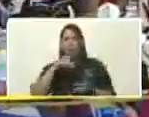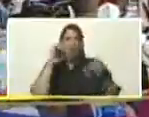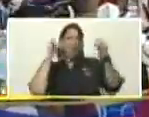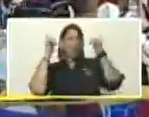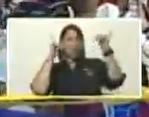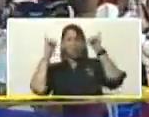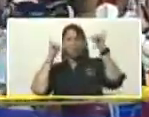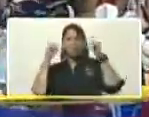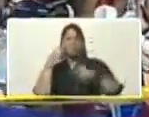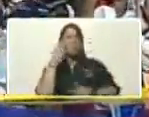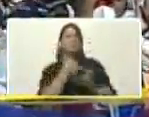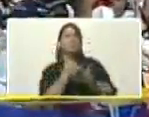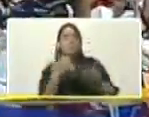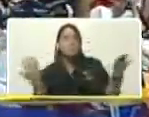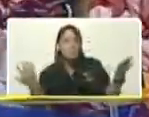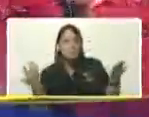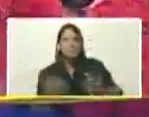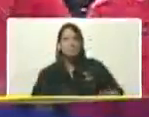pa' ver?